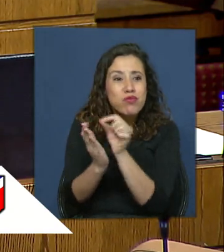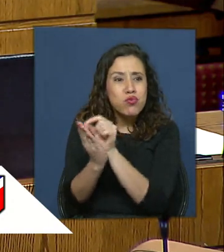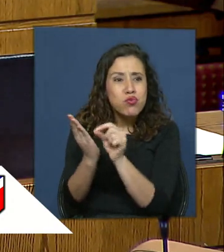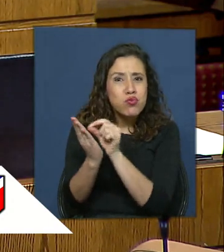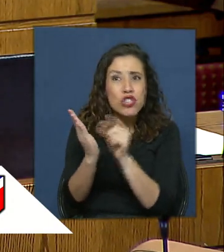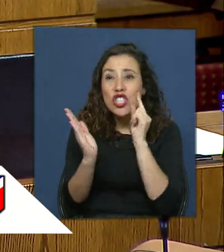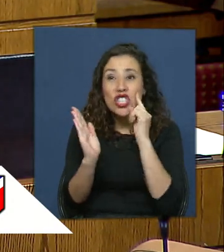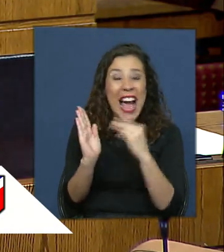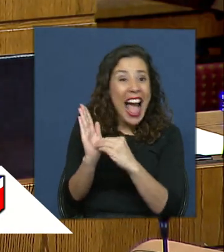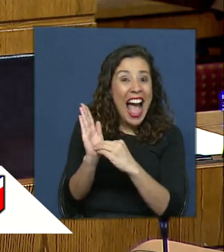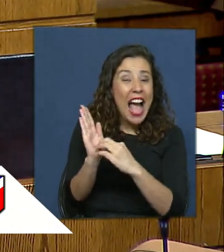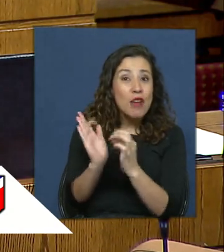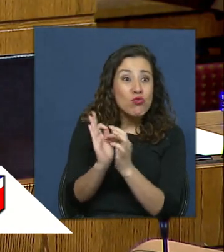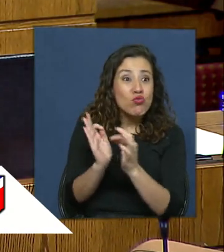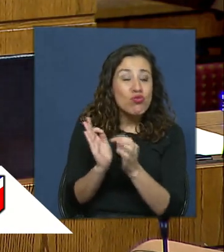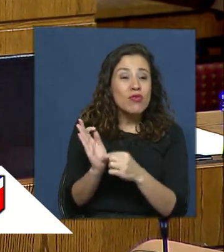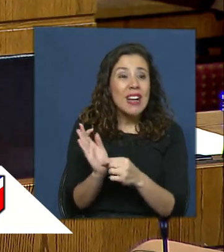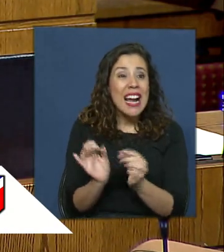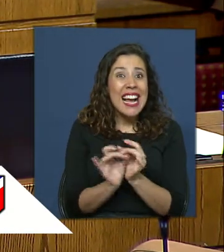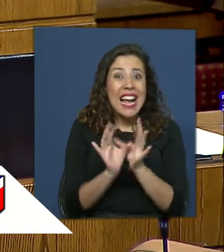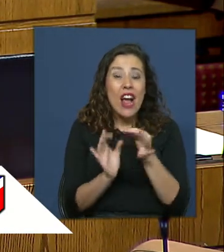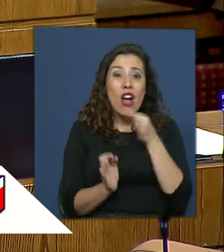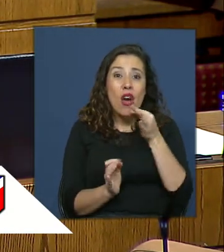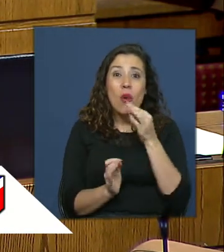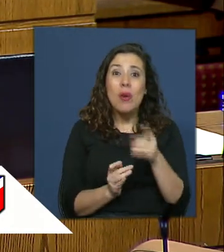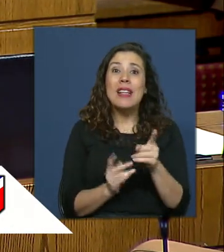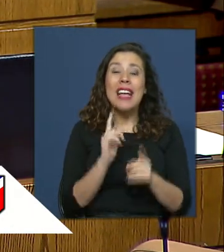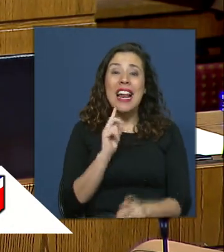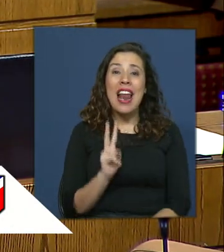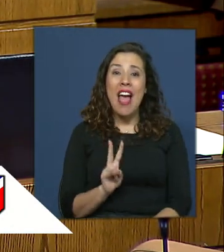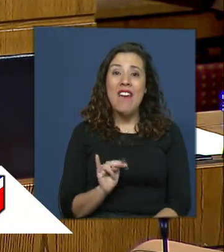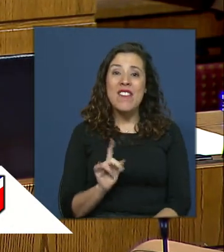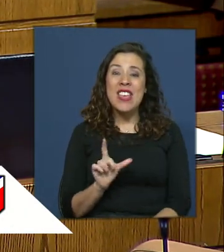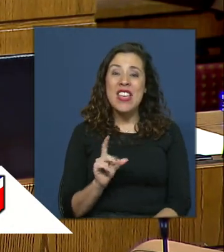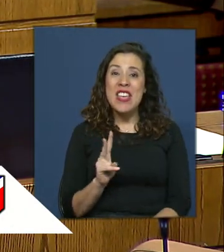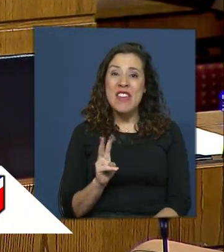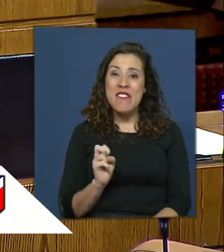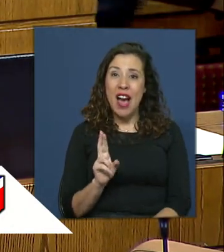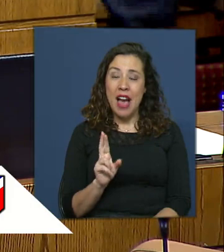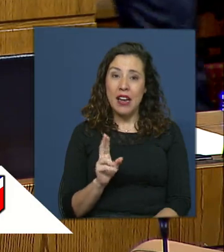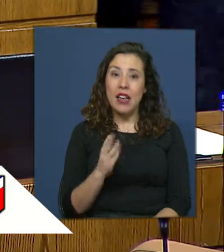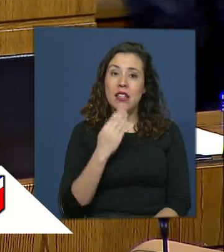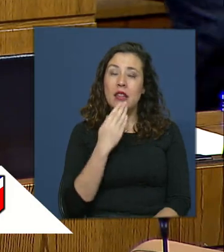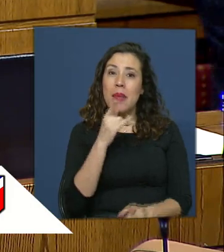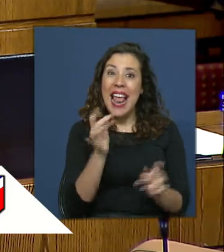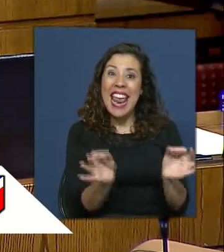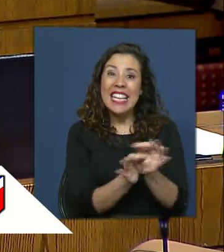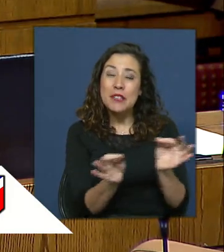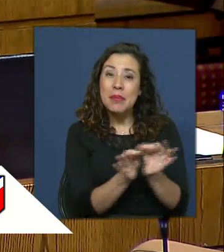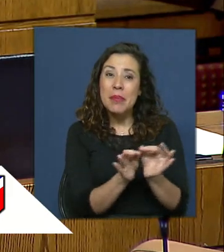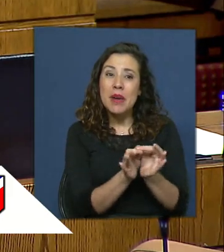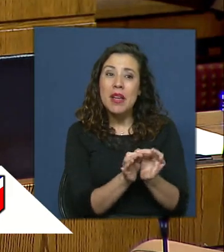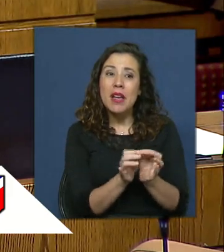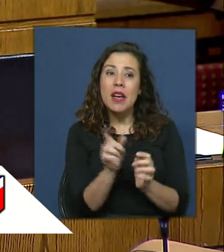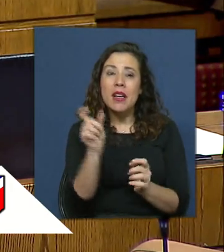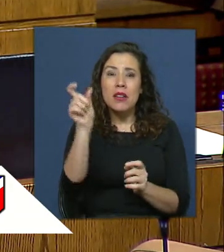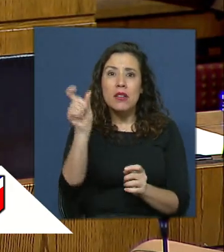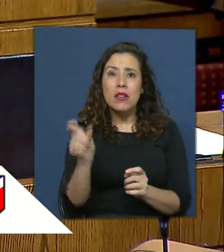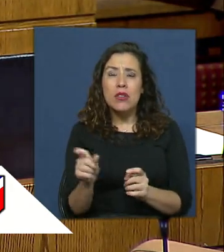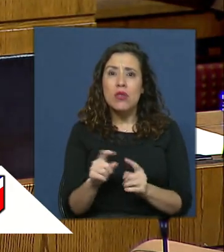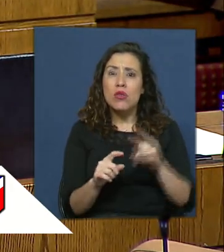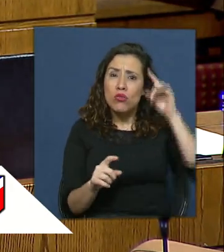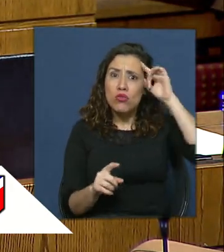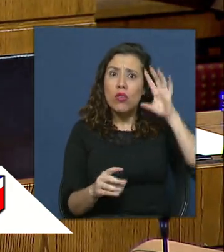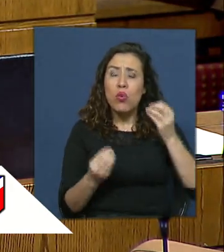rigurosa está detallada justamente en las crónicas de Vivar. También él los caracterizaba como avezados y